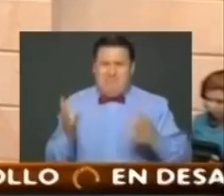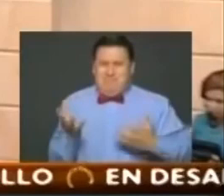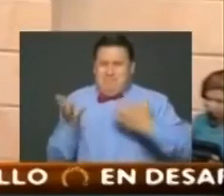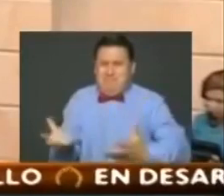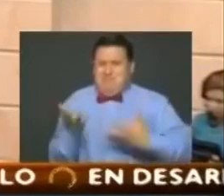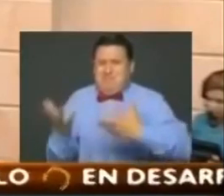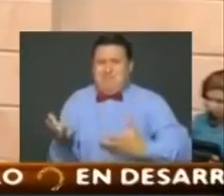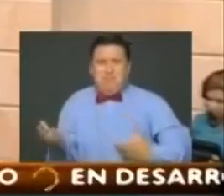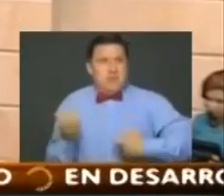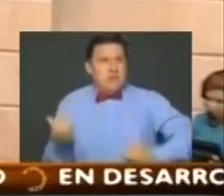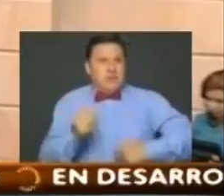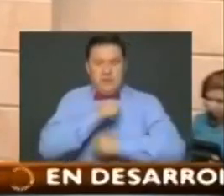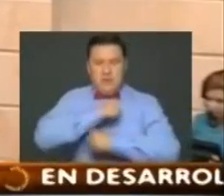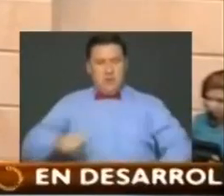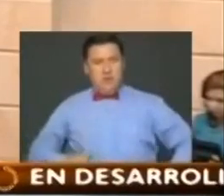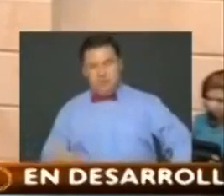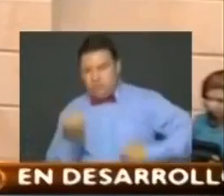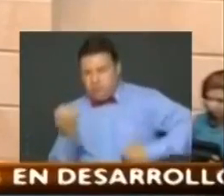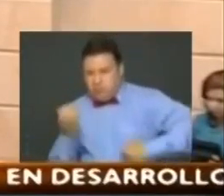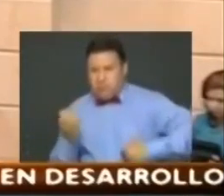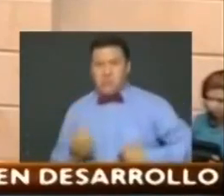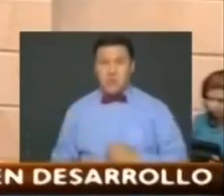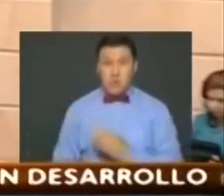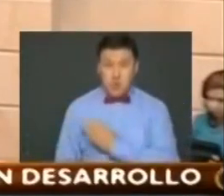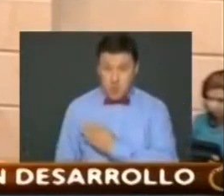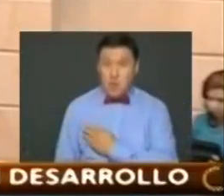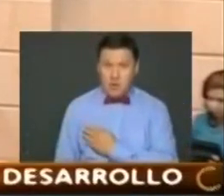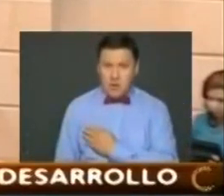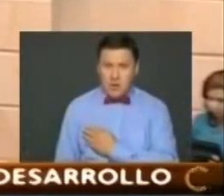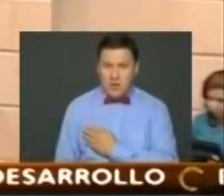parafernalia de armas. Y Uribe montó en cólera